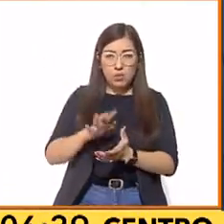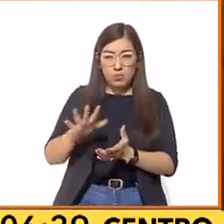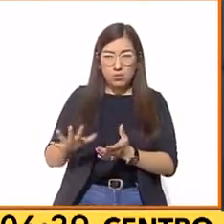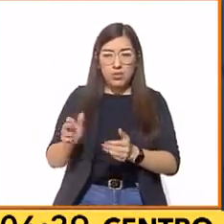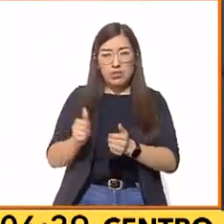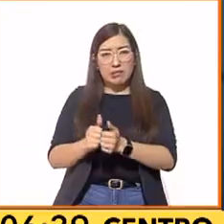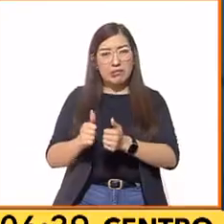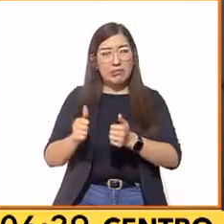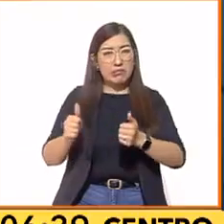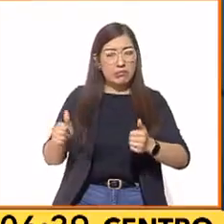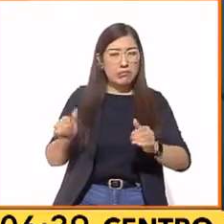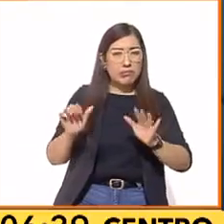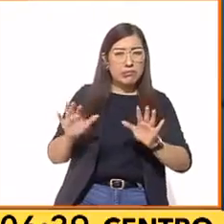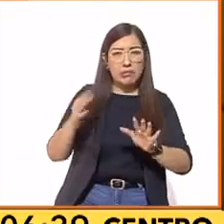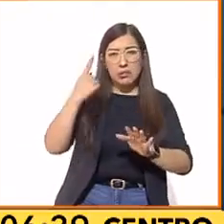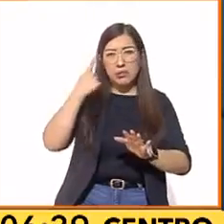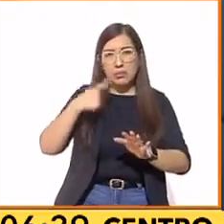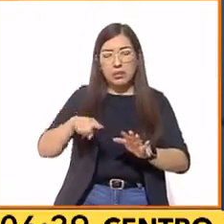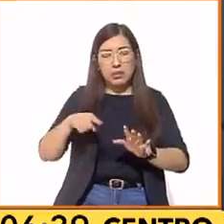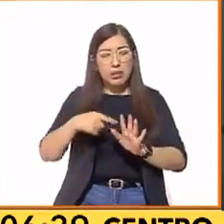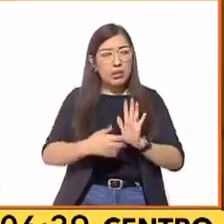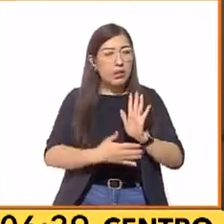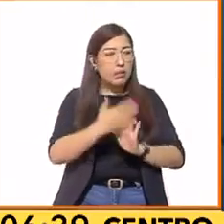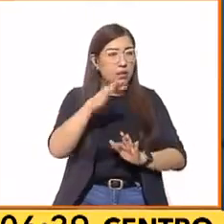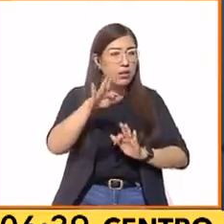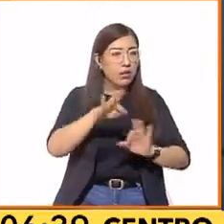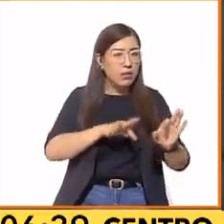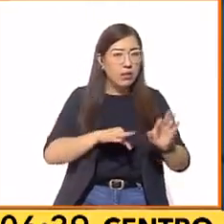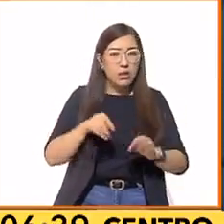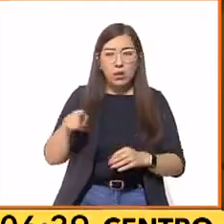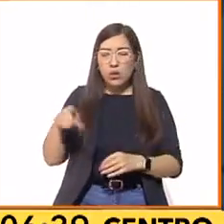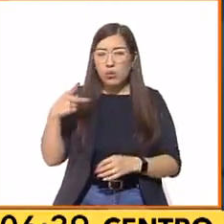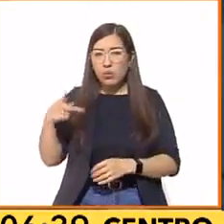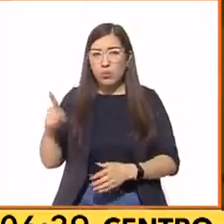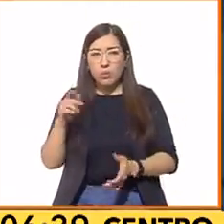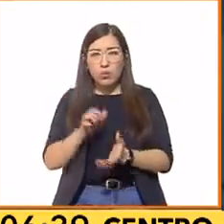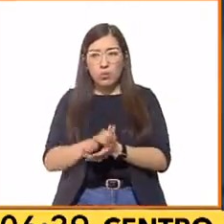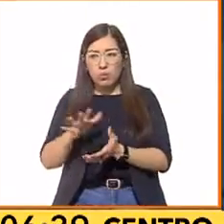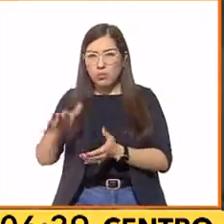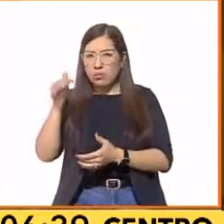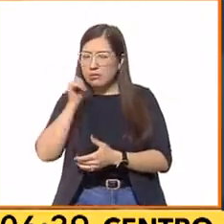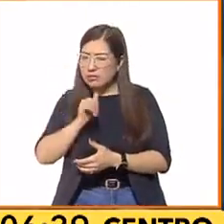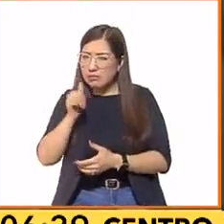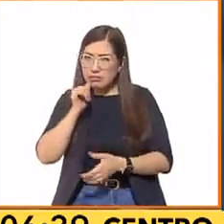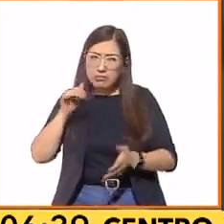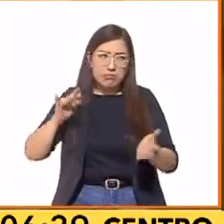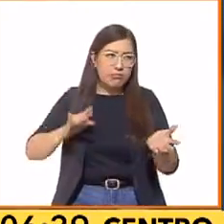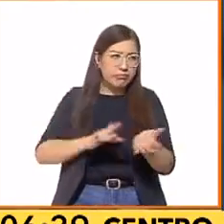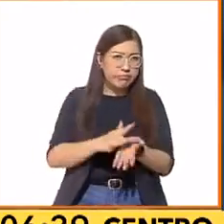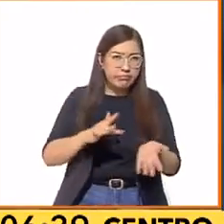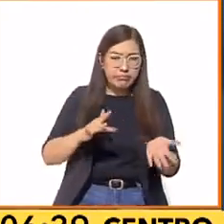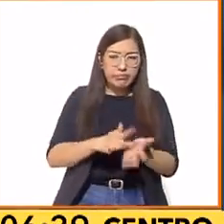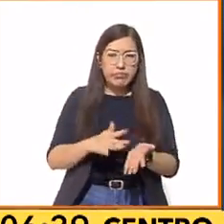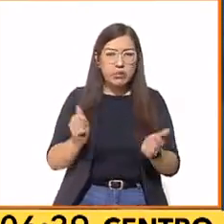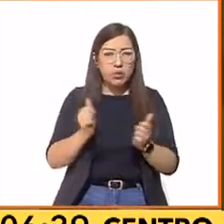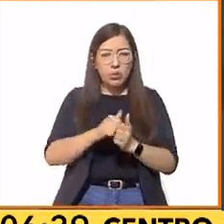de la familia, de los cuidados, y sin embargo estaba ahí, apoyándolo siempre, dándole